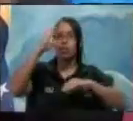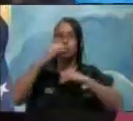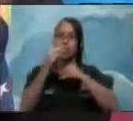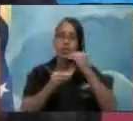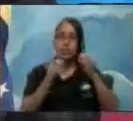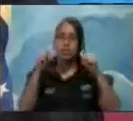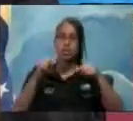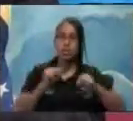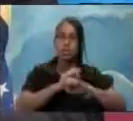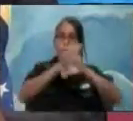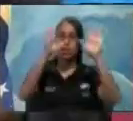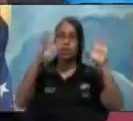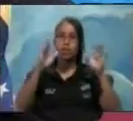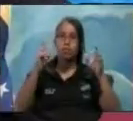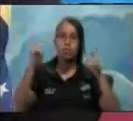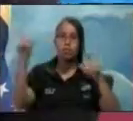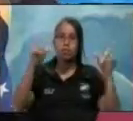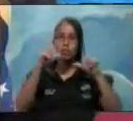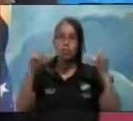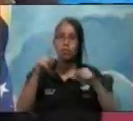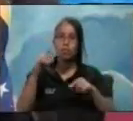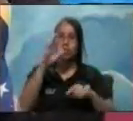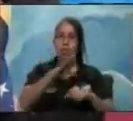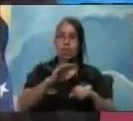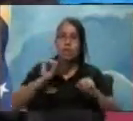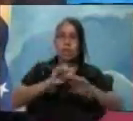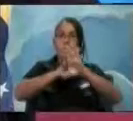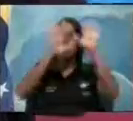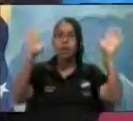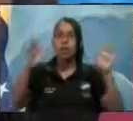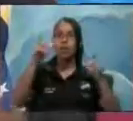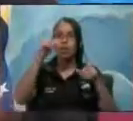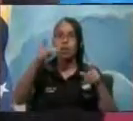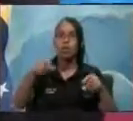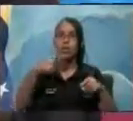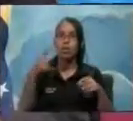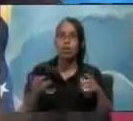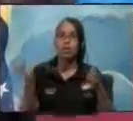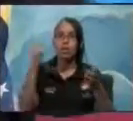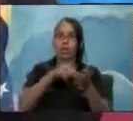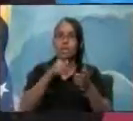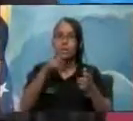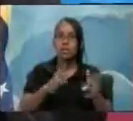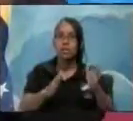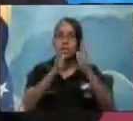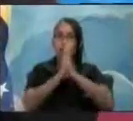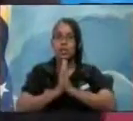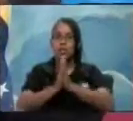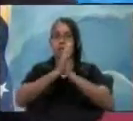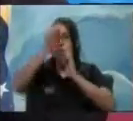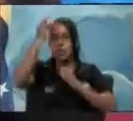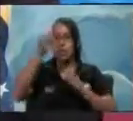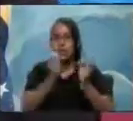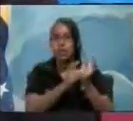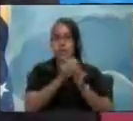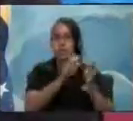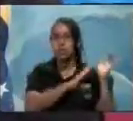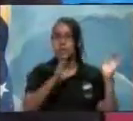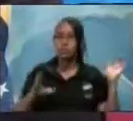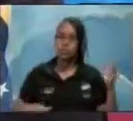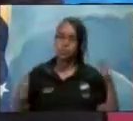mañana, prende su televisor, y usted que espera ese milagro, bendito sea Dios, cuando levanten esa oración, crea que Jesucristo sana y